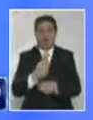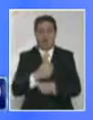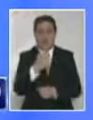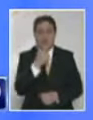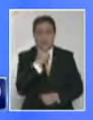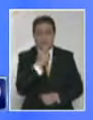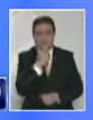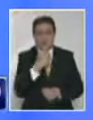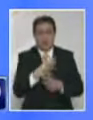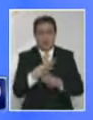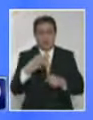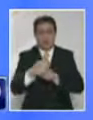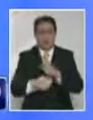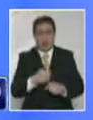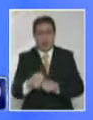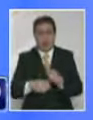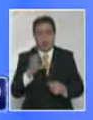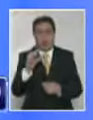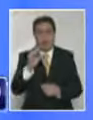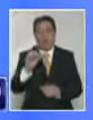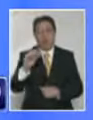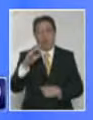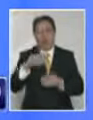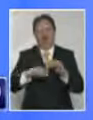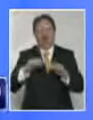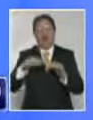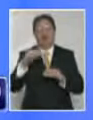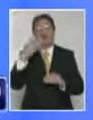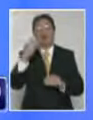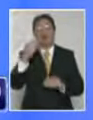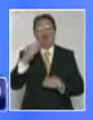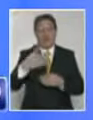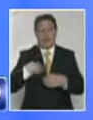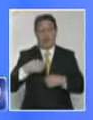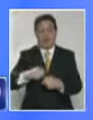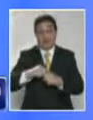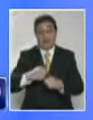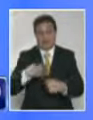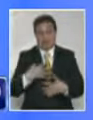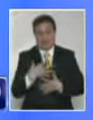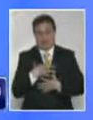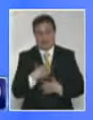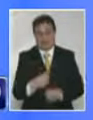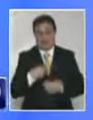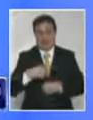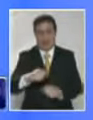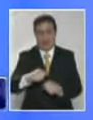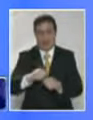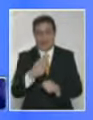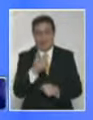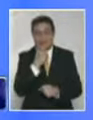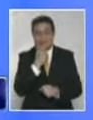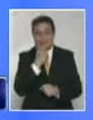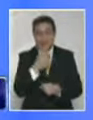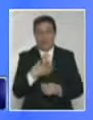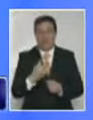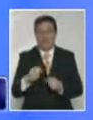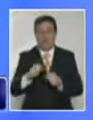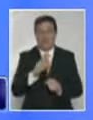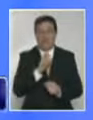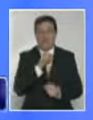reportero, salvo un par de años que fui jefe de Hípica del Mercurio, que a mí me gusta la hípica, también soy periodista hípico, los caballos fina sangre.